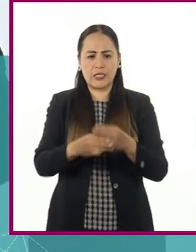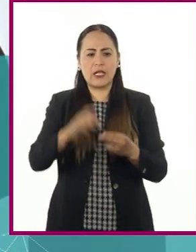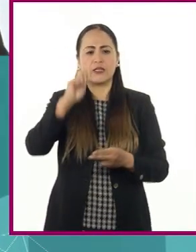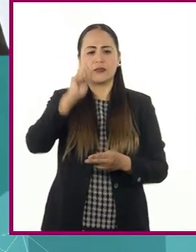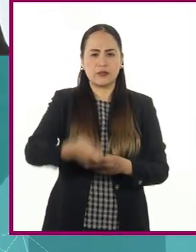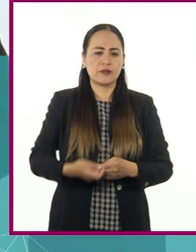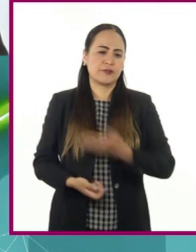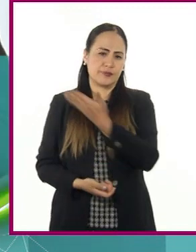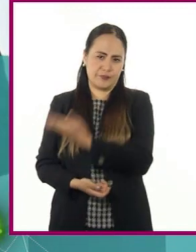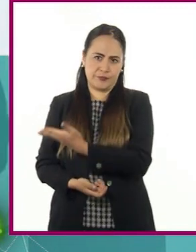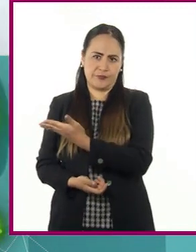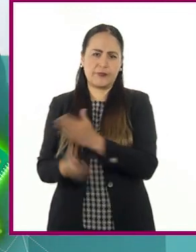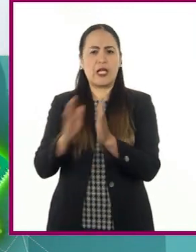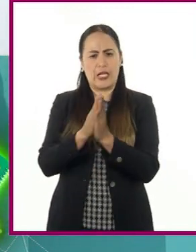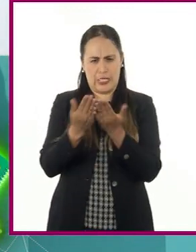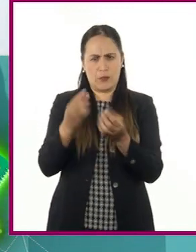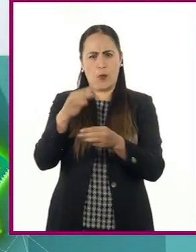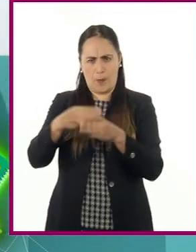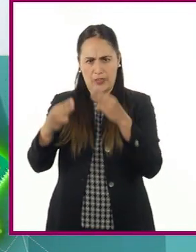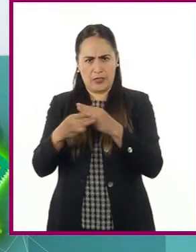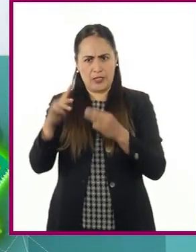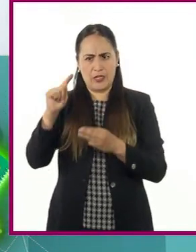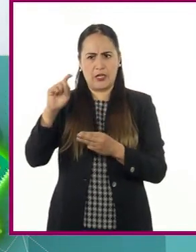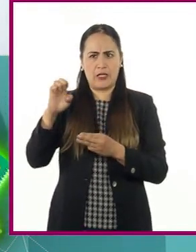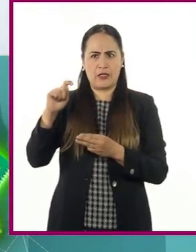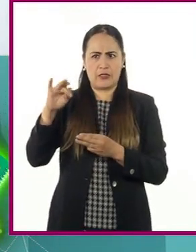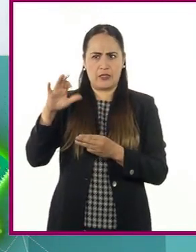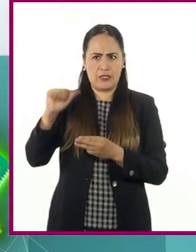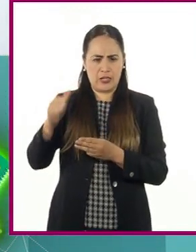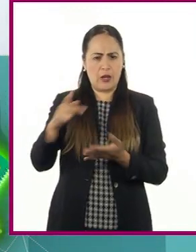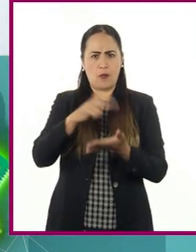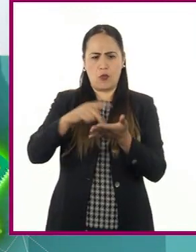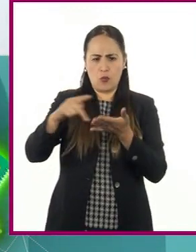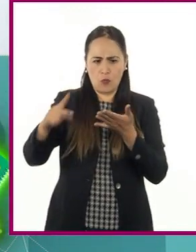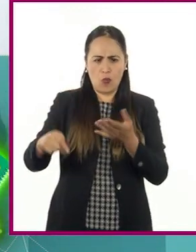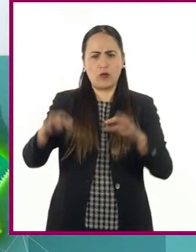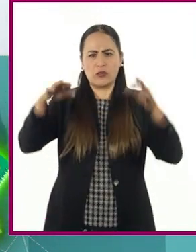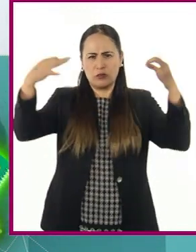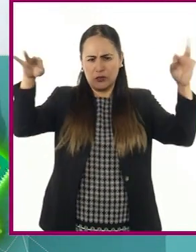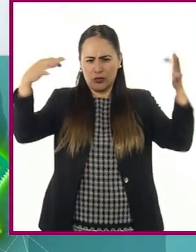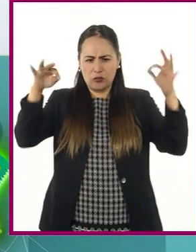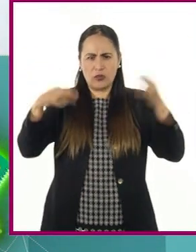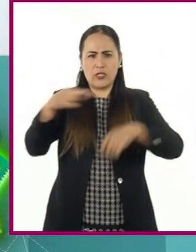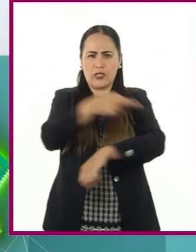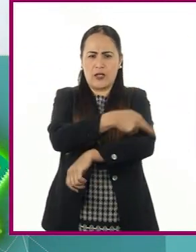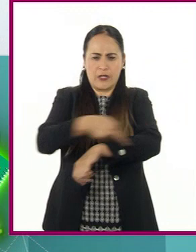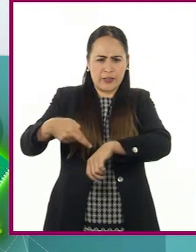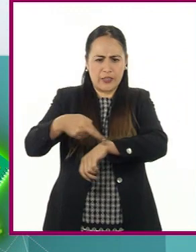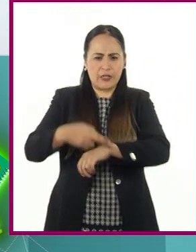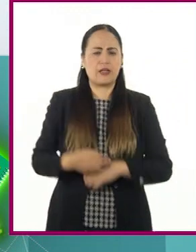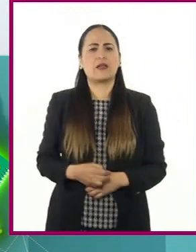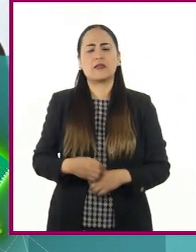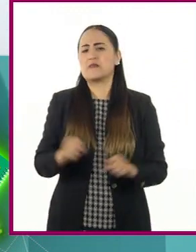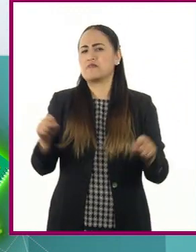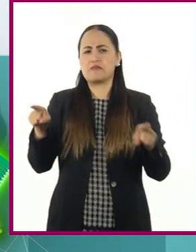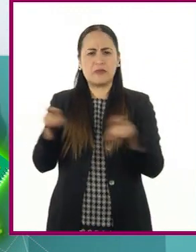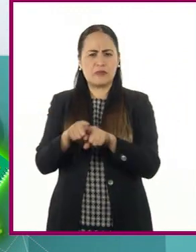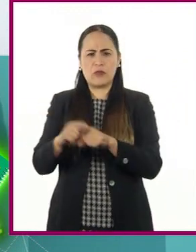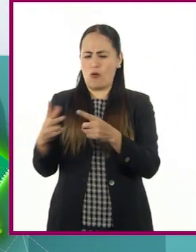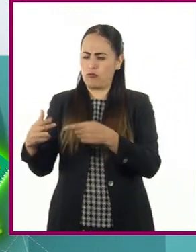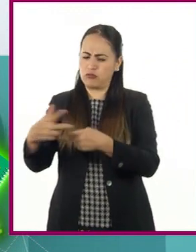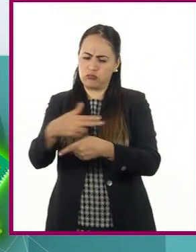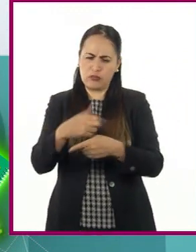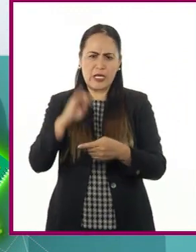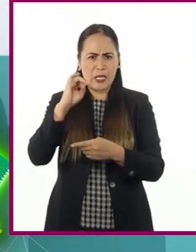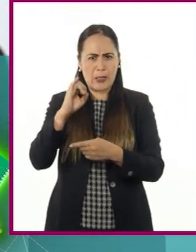son el libro de texto, plumones, cartulina, pegamento, regla, así como diferentes